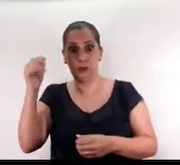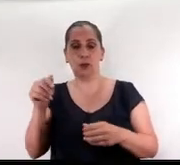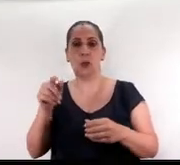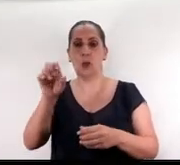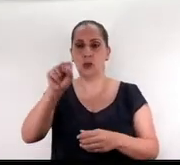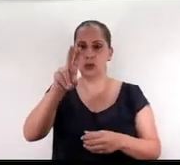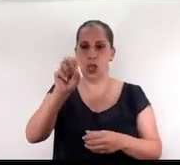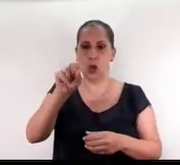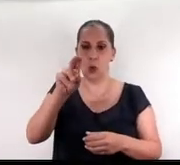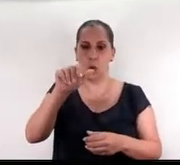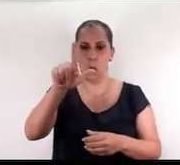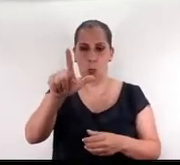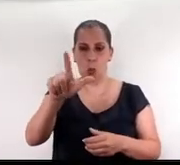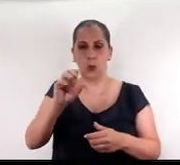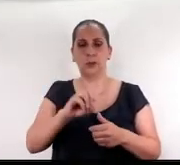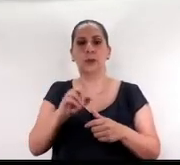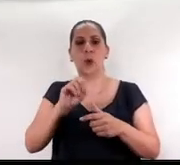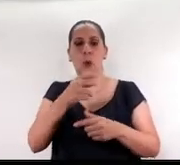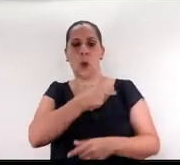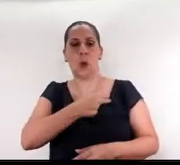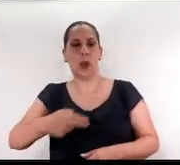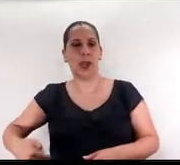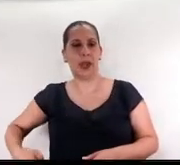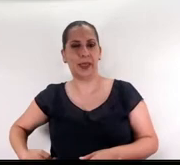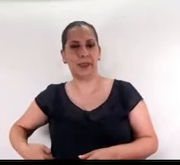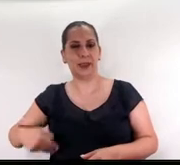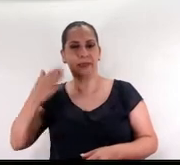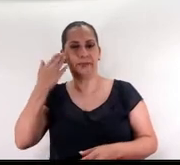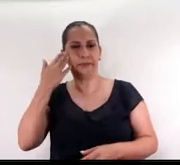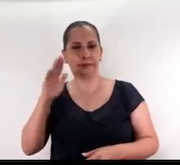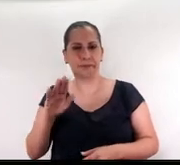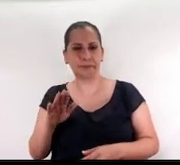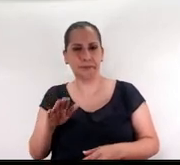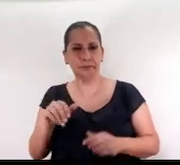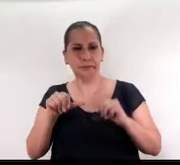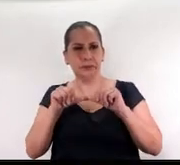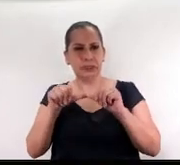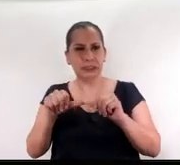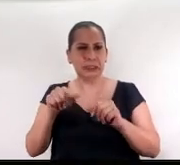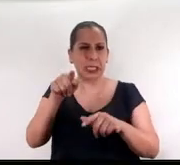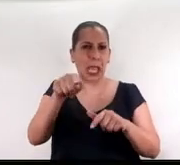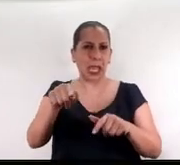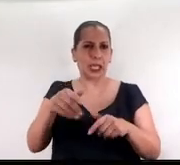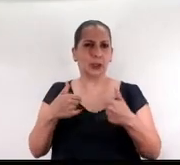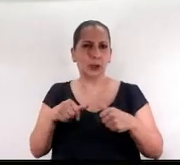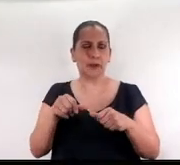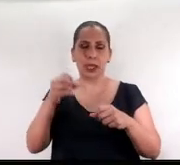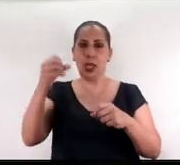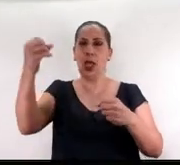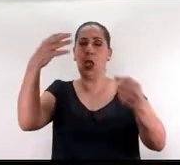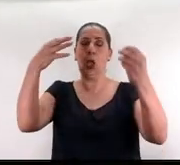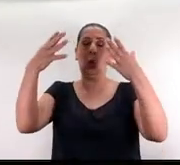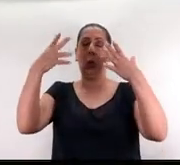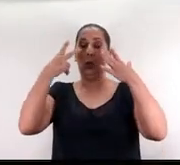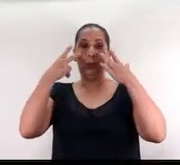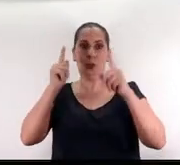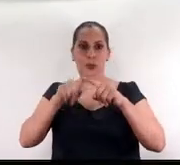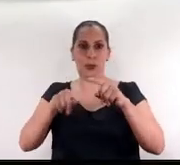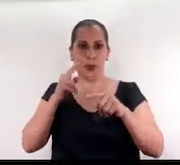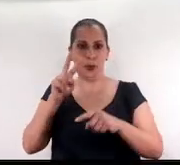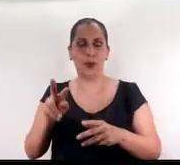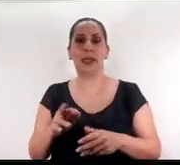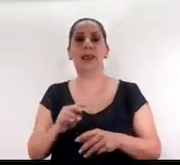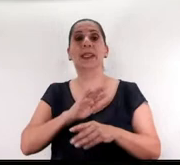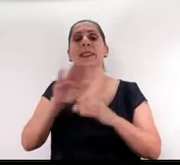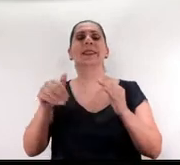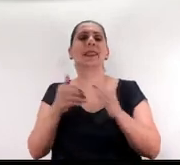Saúl, como de Heredia, no sé si sigue todavía aquí presente, la luz me impide verlos, y por